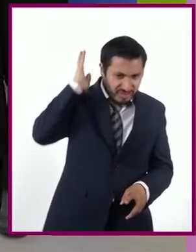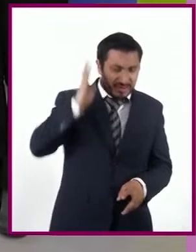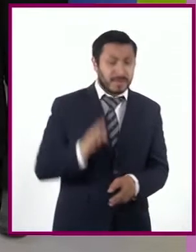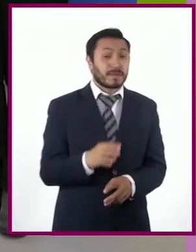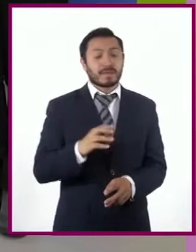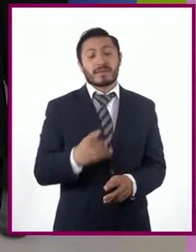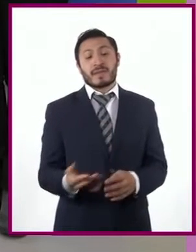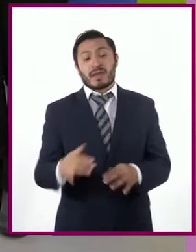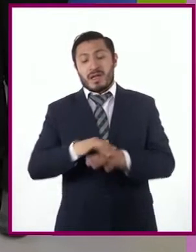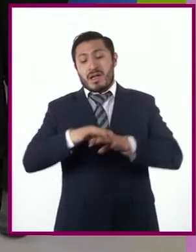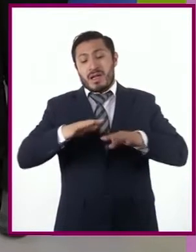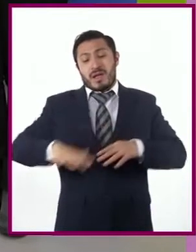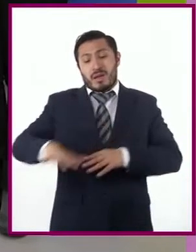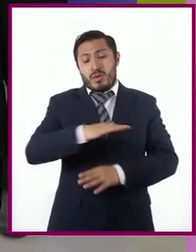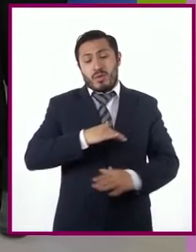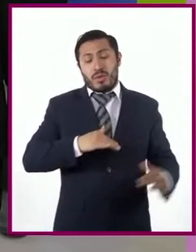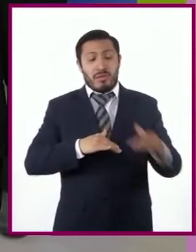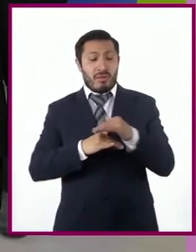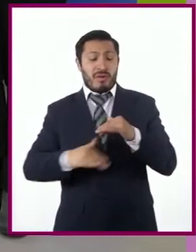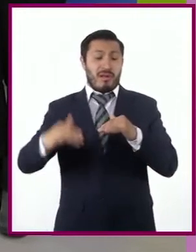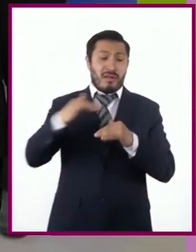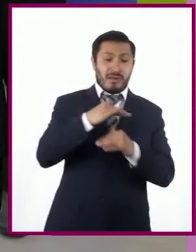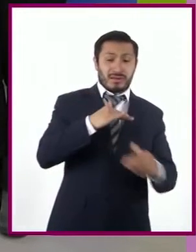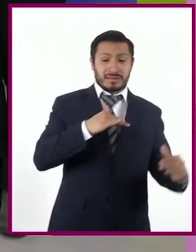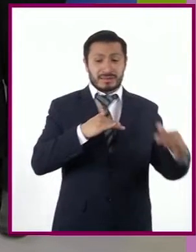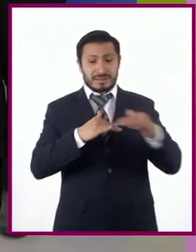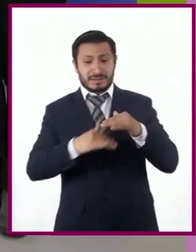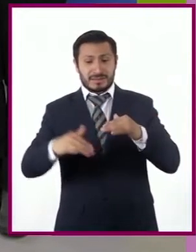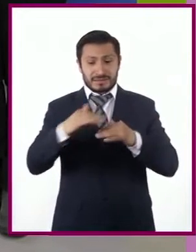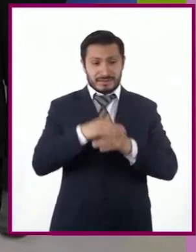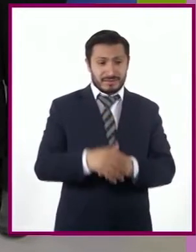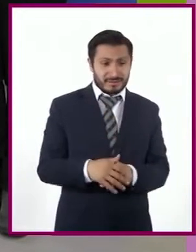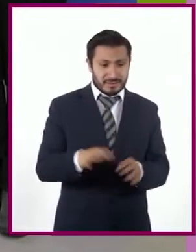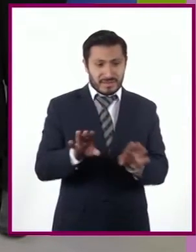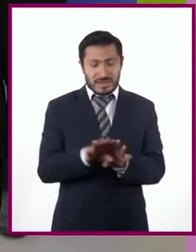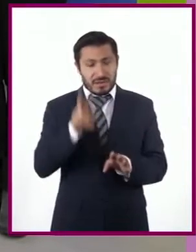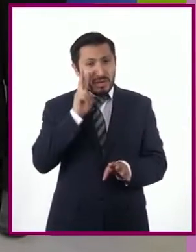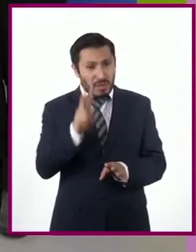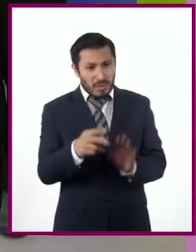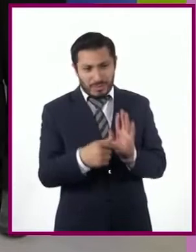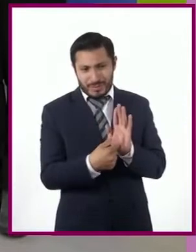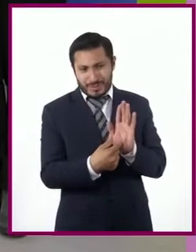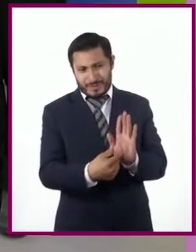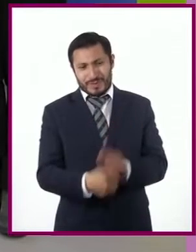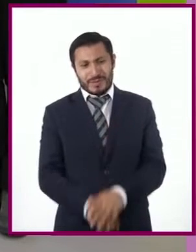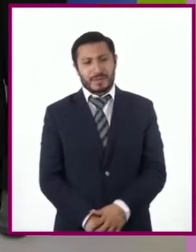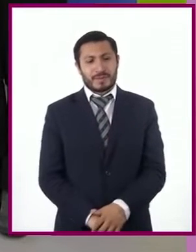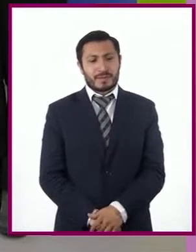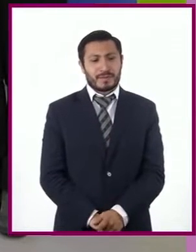encima, como podemos observar en este corte transversal,